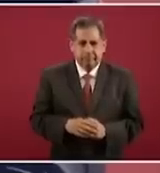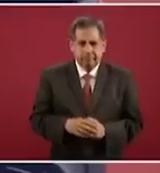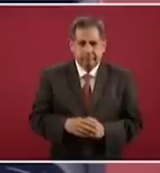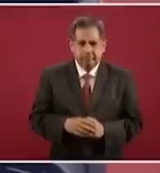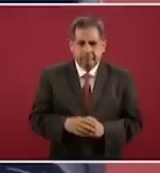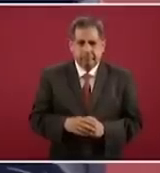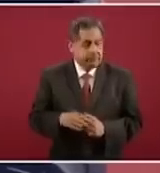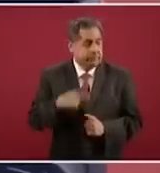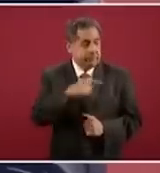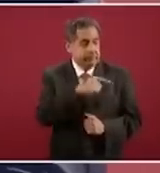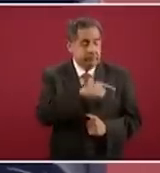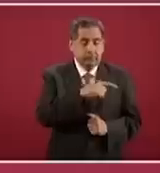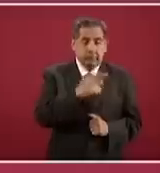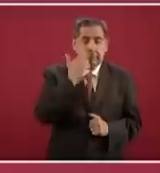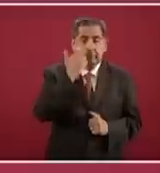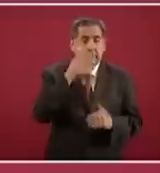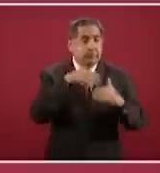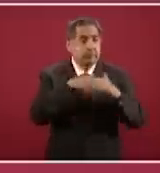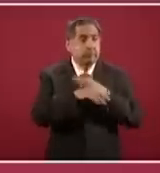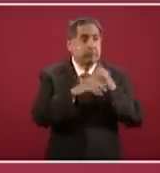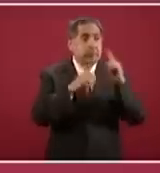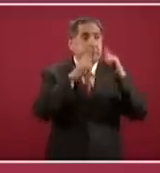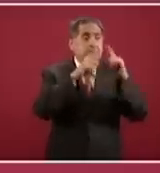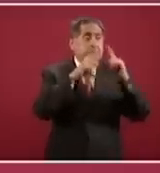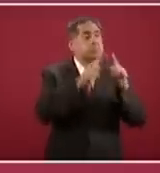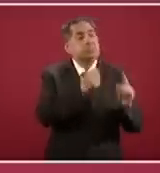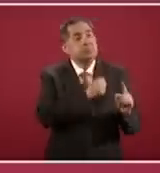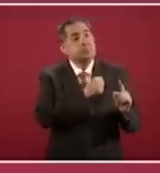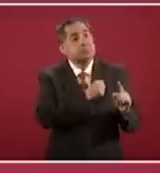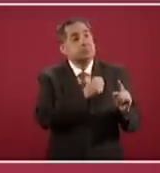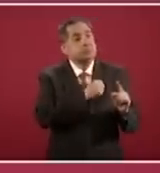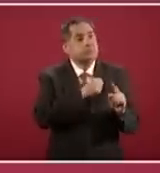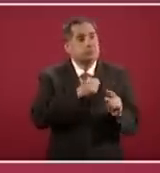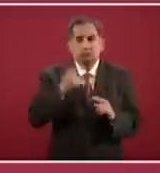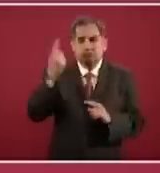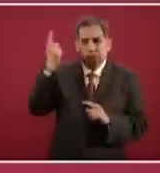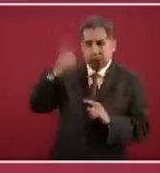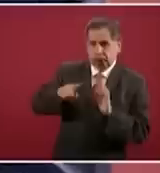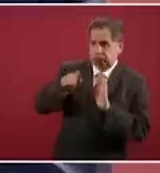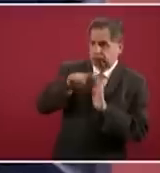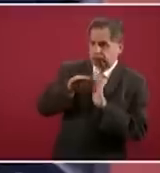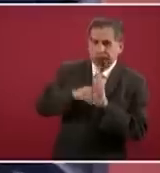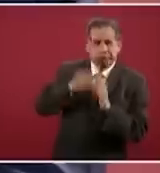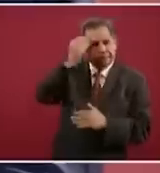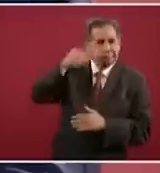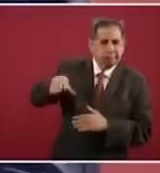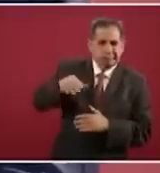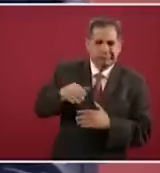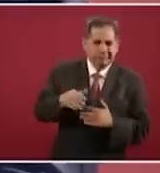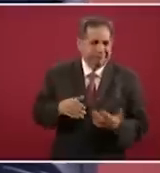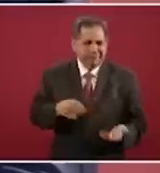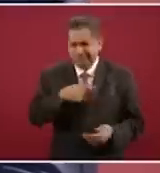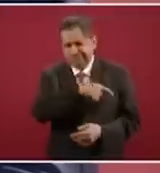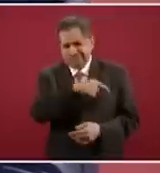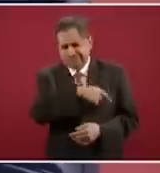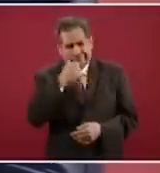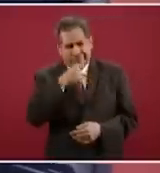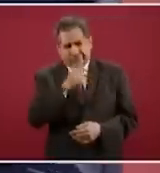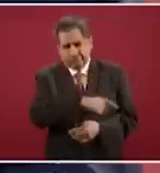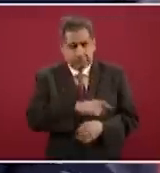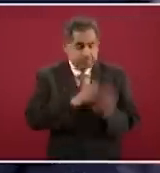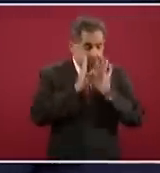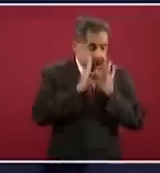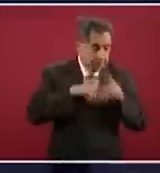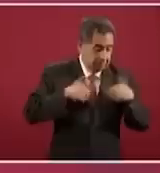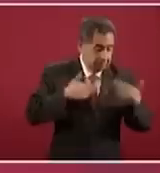a los templos y olvidan los mandamientos, o van a confesarse para dejar